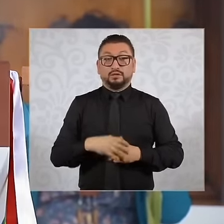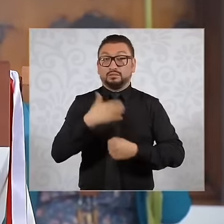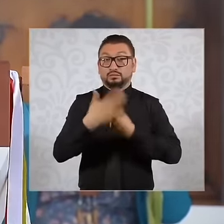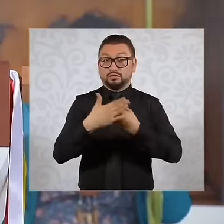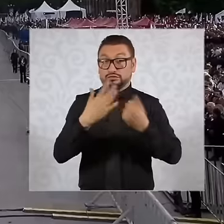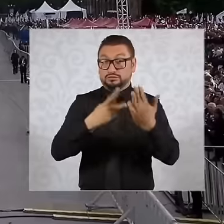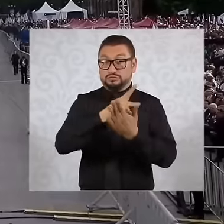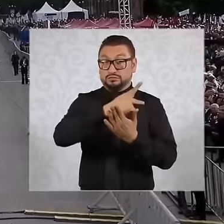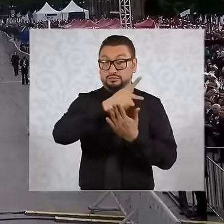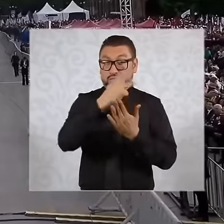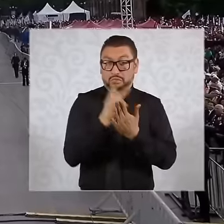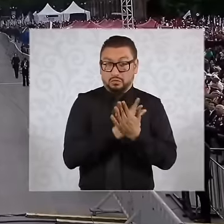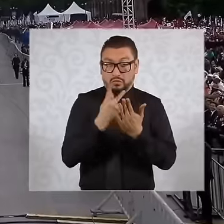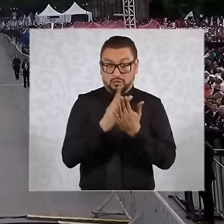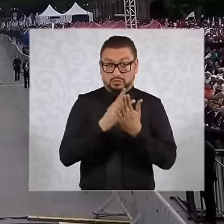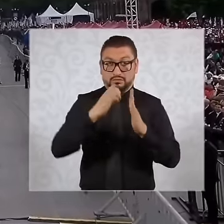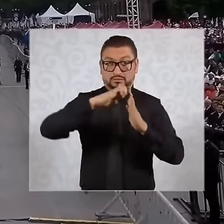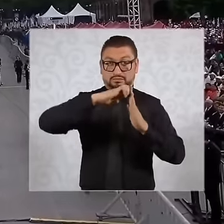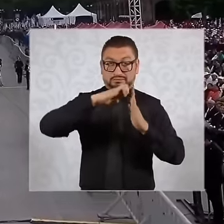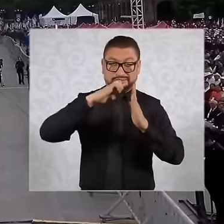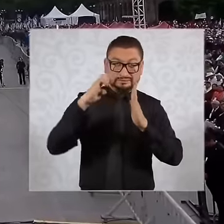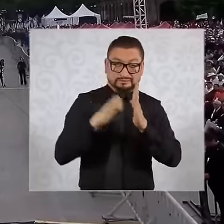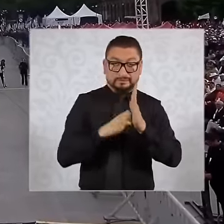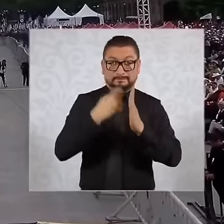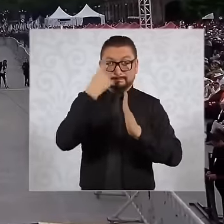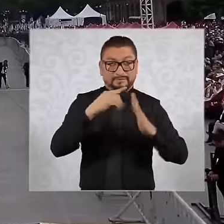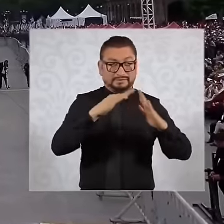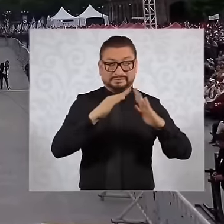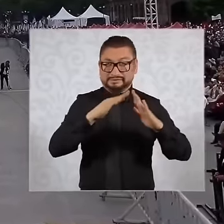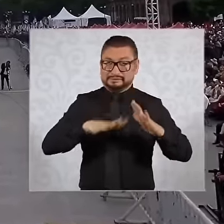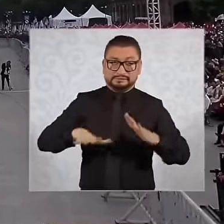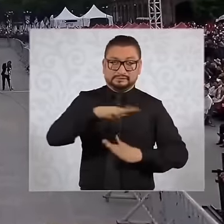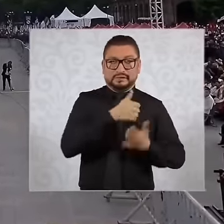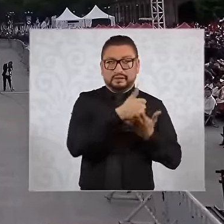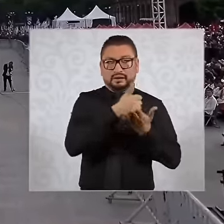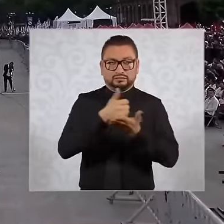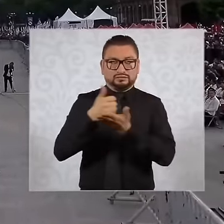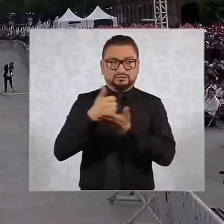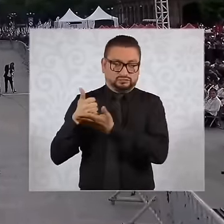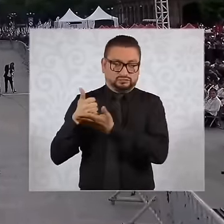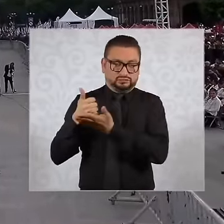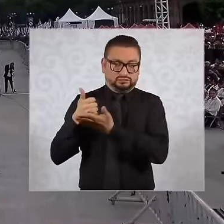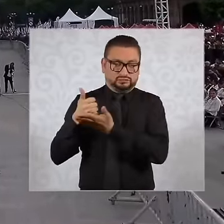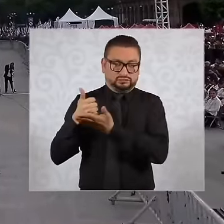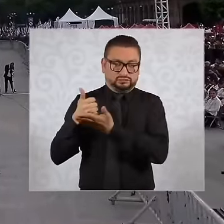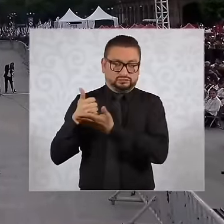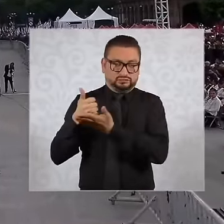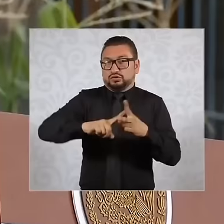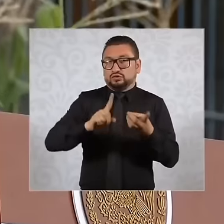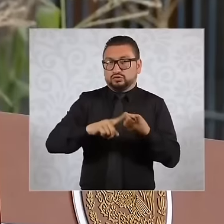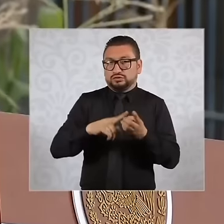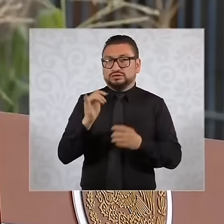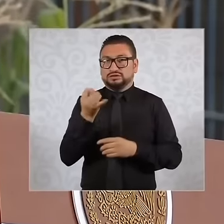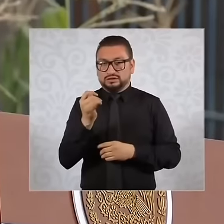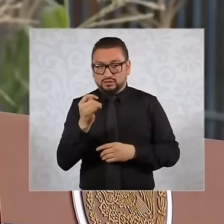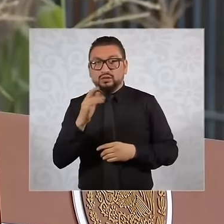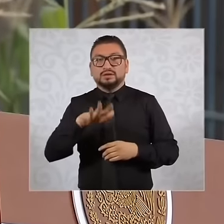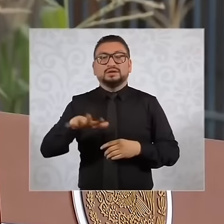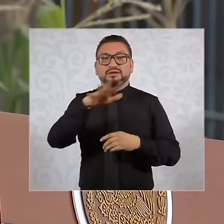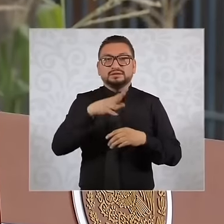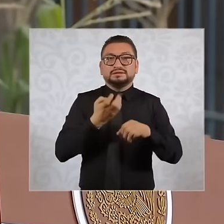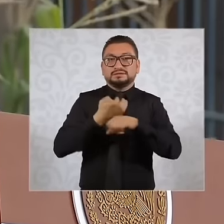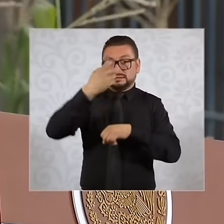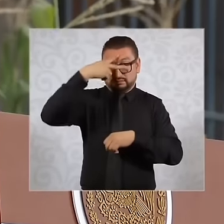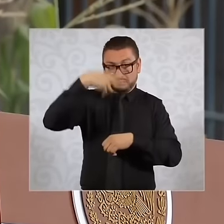programa masivo de escrituración de vivienda. Vamos a iniciar en Tijuana y en el Estado